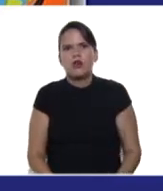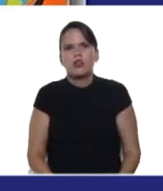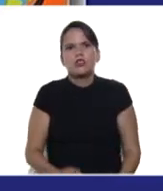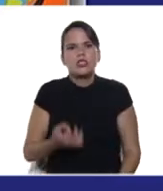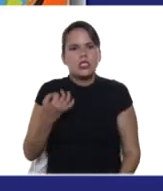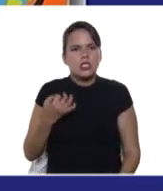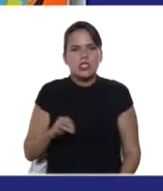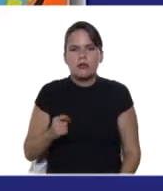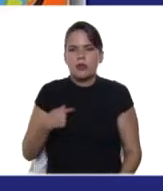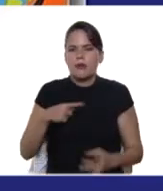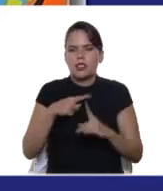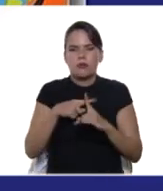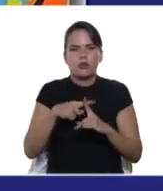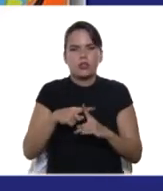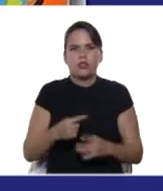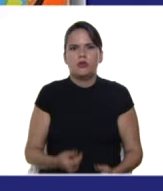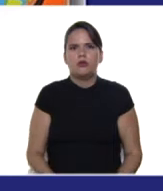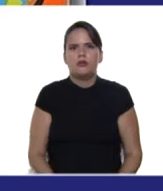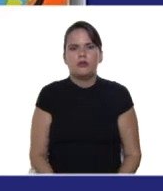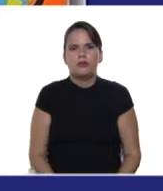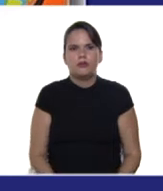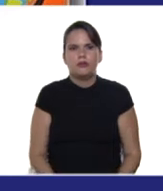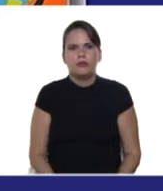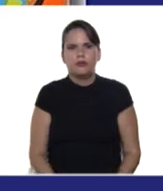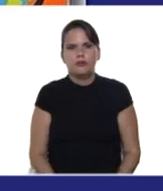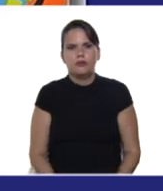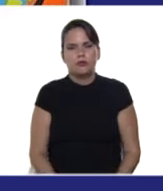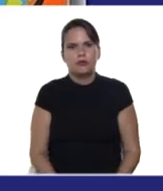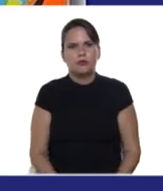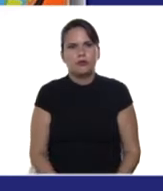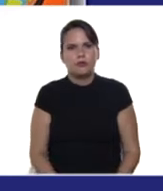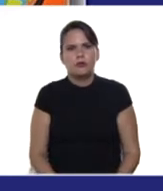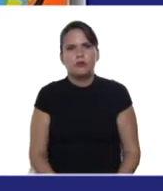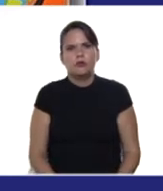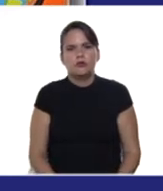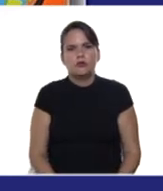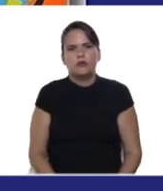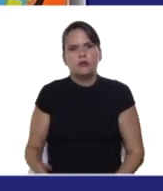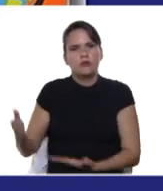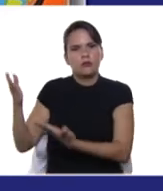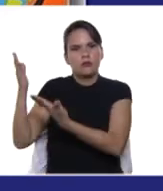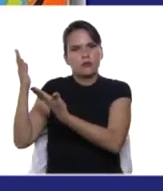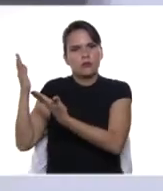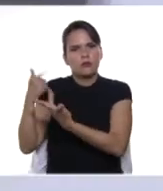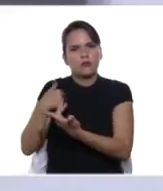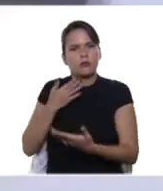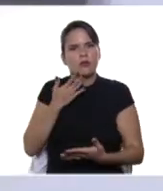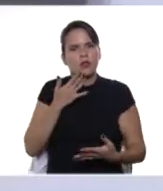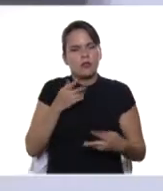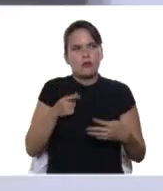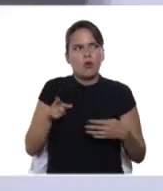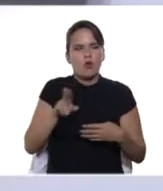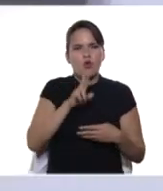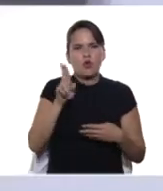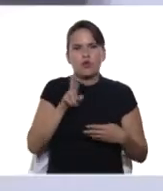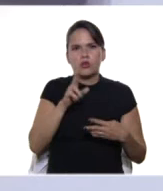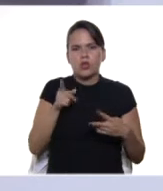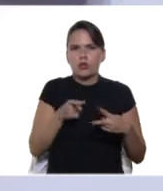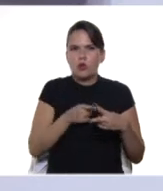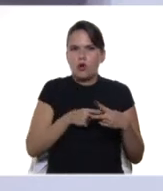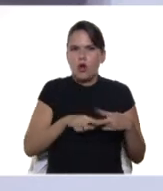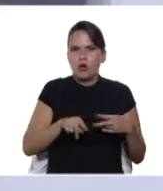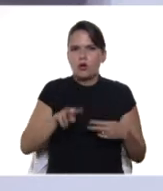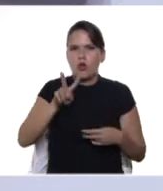a ser siempre positivos. En este caso, estamos considerando los ángulos de 20 grados en 20